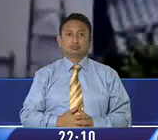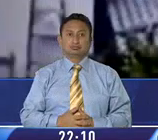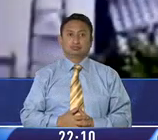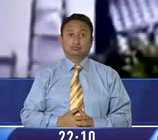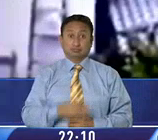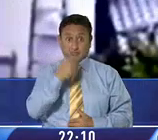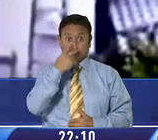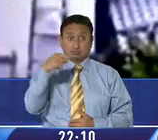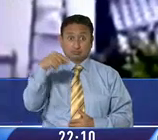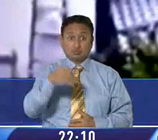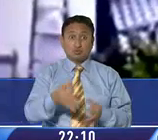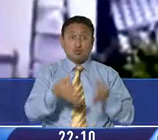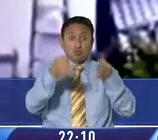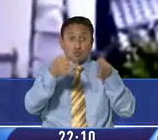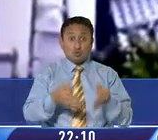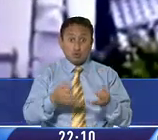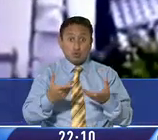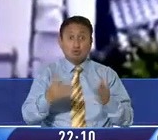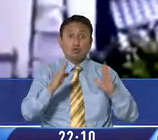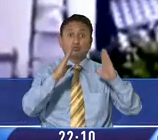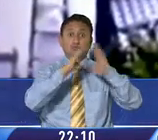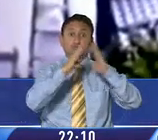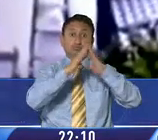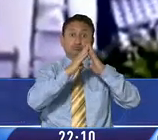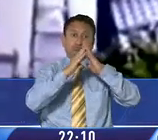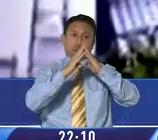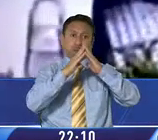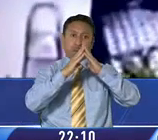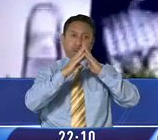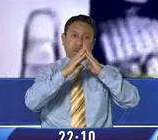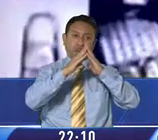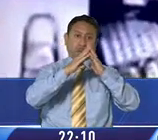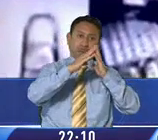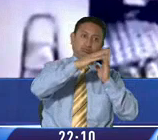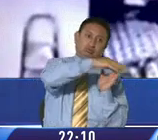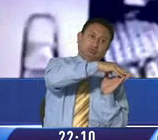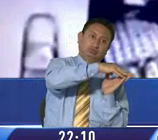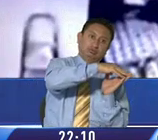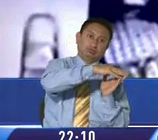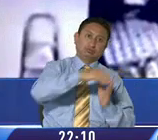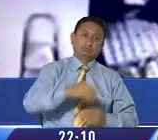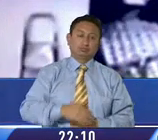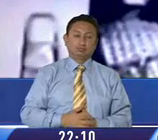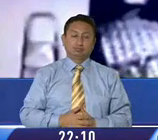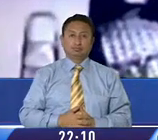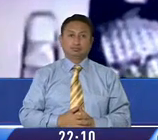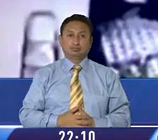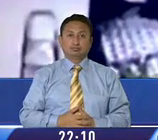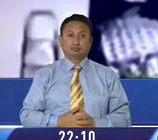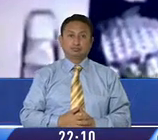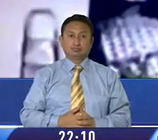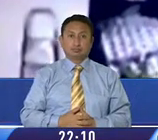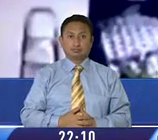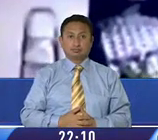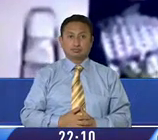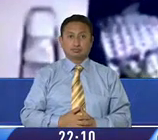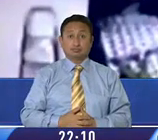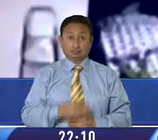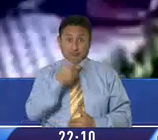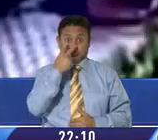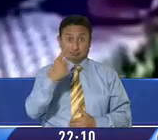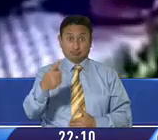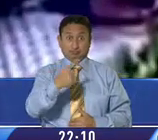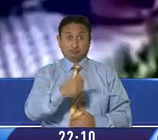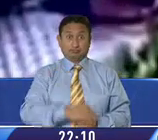Aquí se observa el momento exacto en que una vivienda se desmorona en tan solo cuestión de segundos hacia la quebrada Oasis. Mire